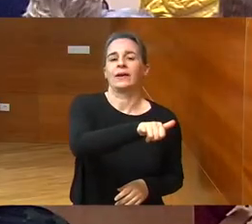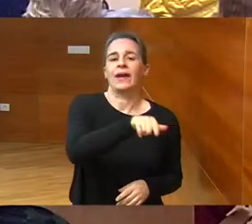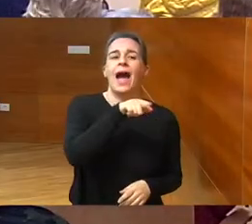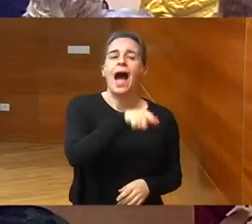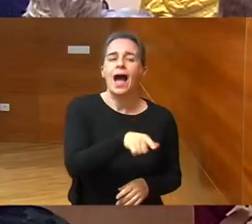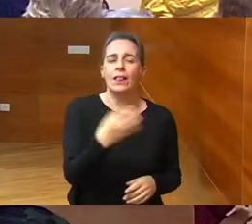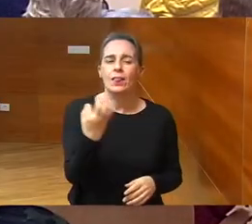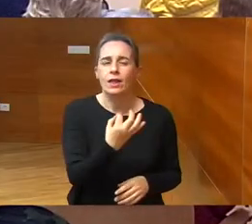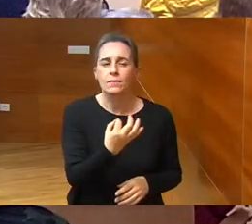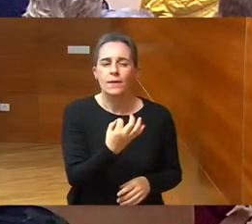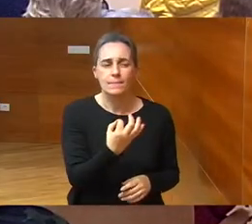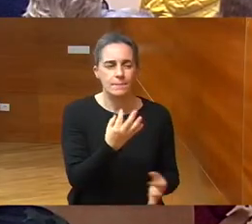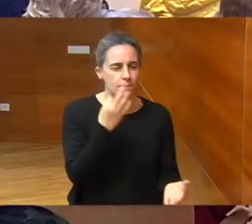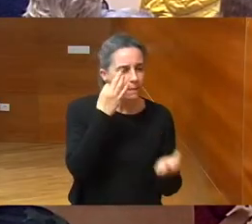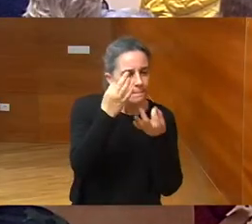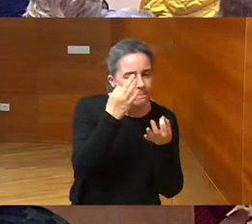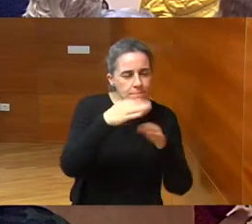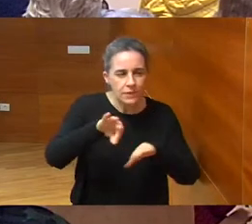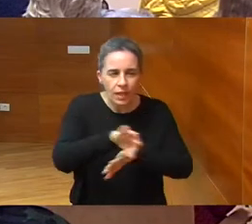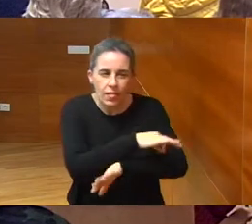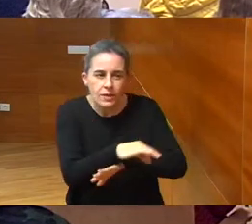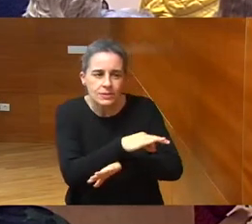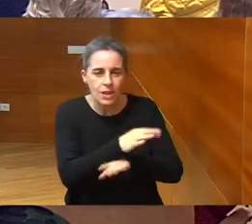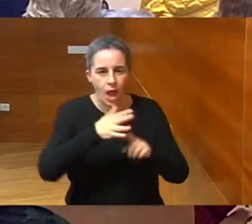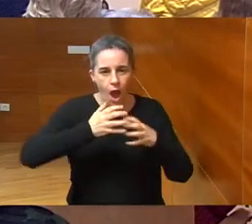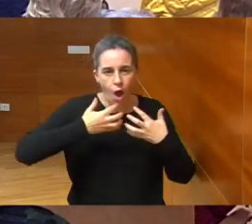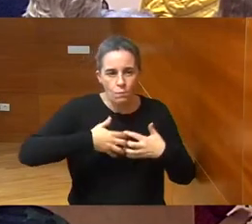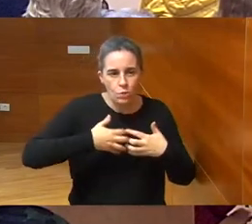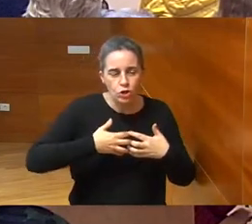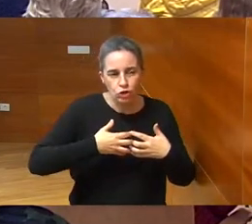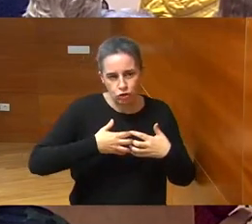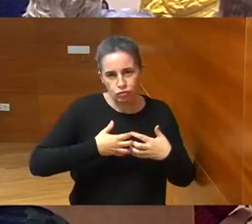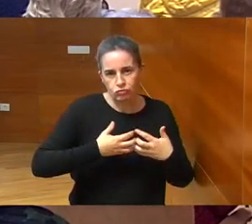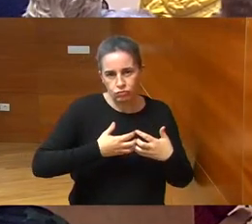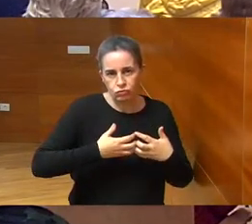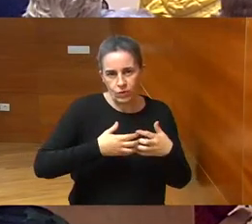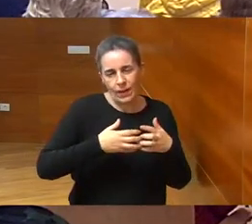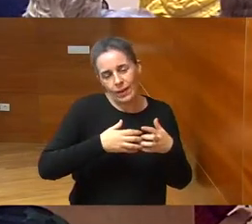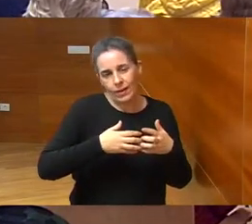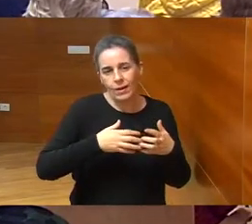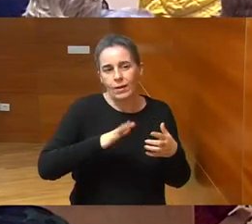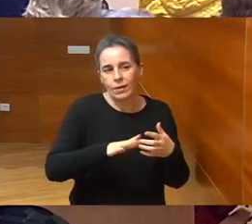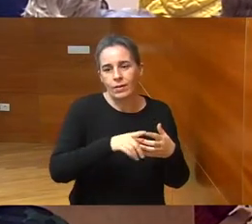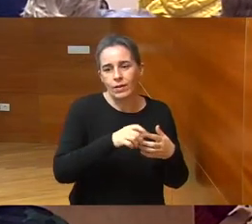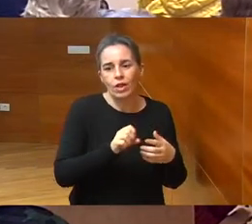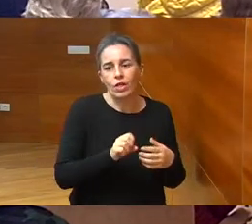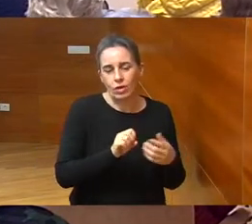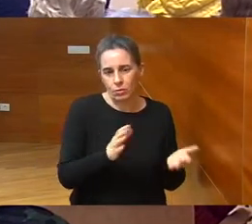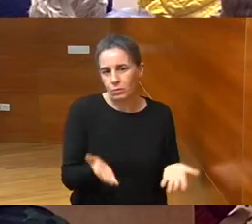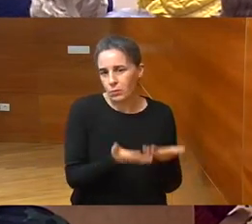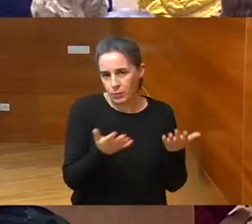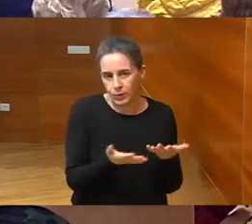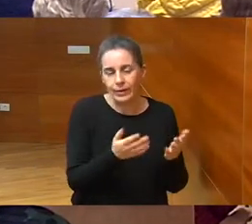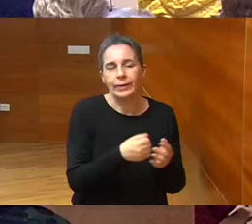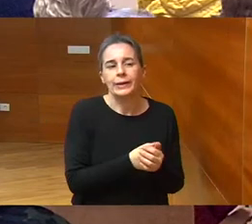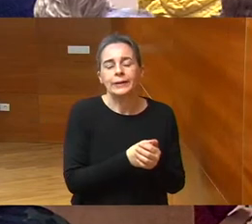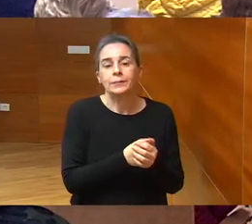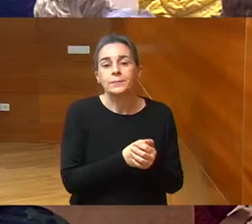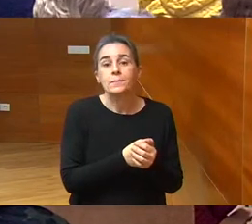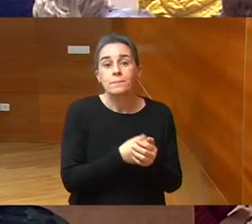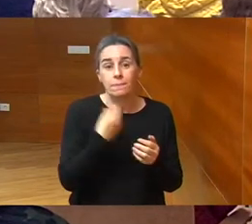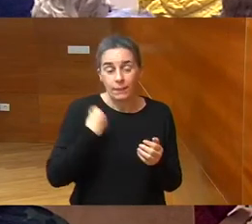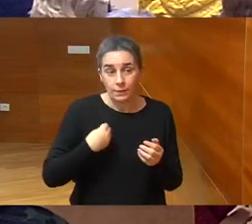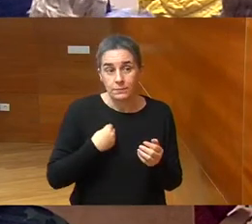de cuatro cilindros e 12 cábalos es curioso que se quisiera este este es al punto de salida